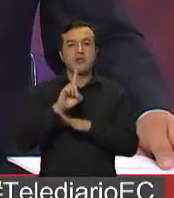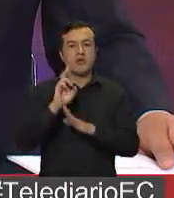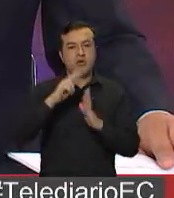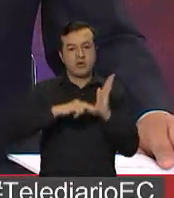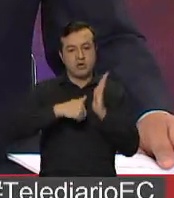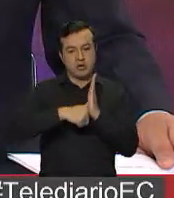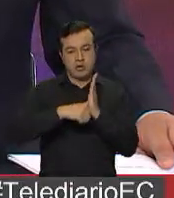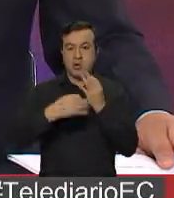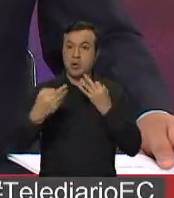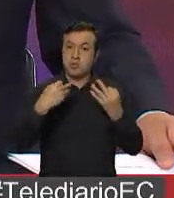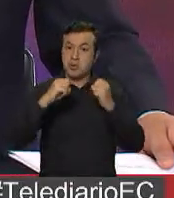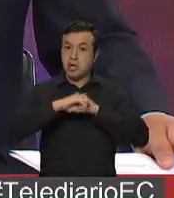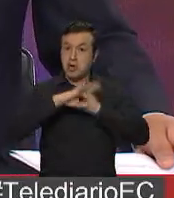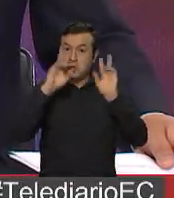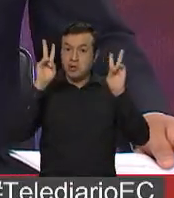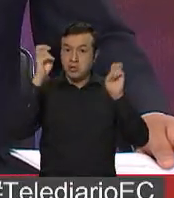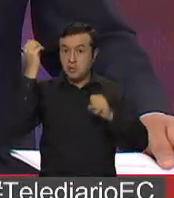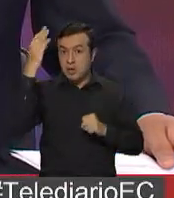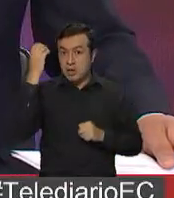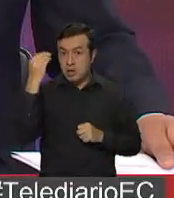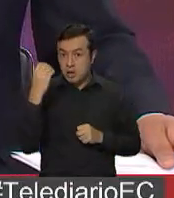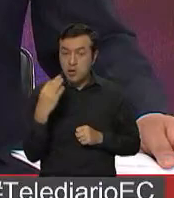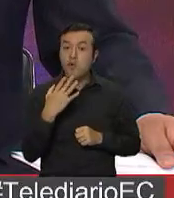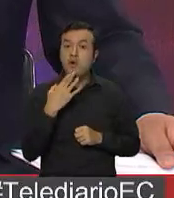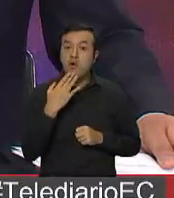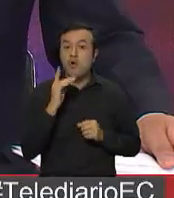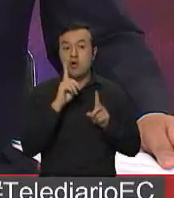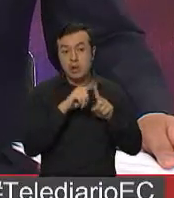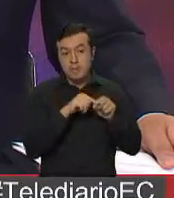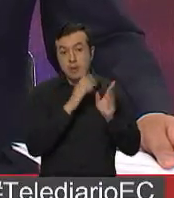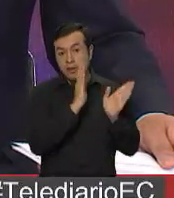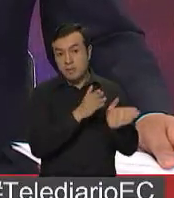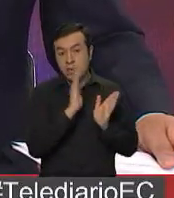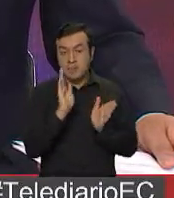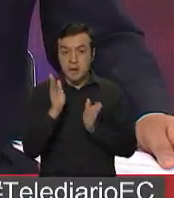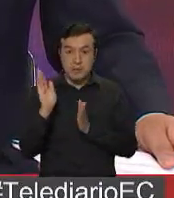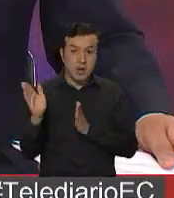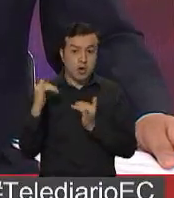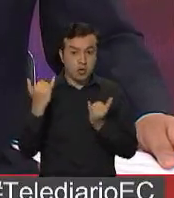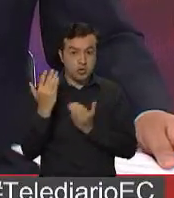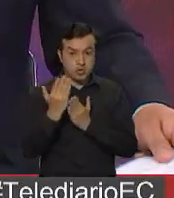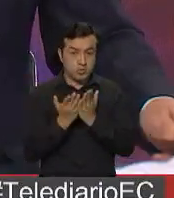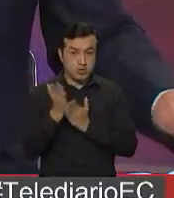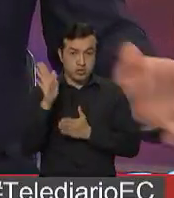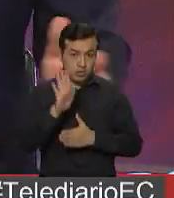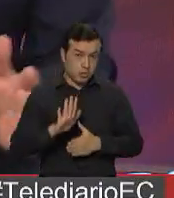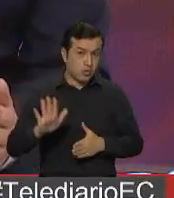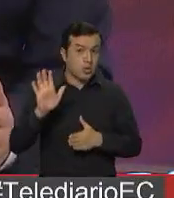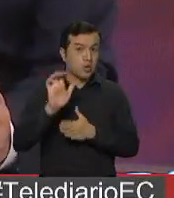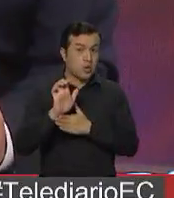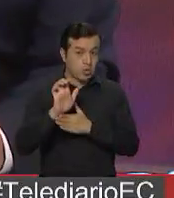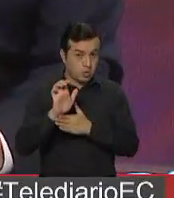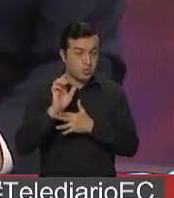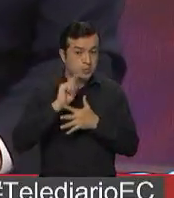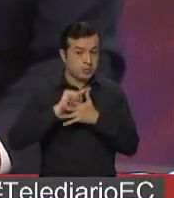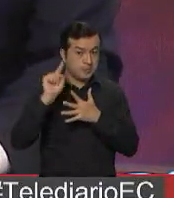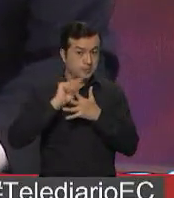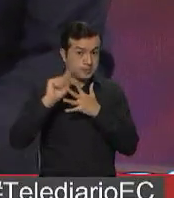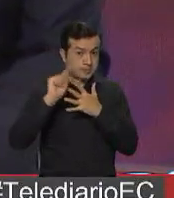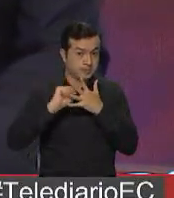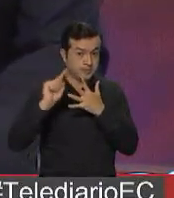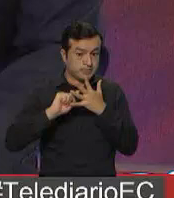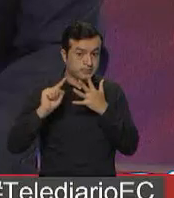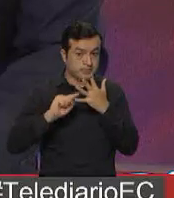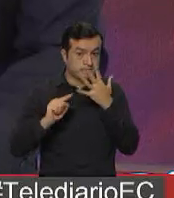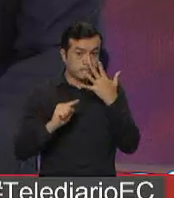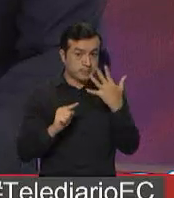ofrecernos una explicación muy clara sobre los servicios que esta institución está cumpliendo actualmente a nivel nacional, dependiendo el color dentro